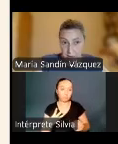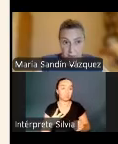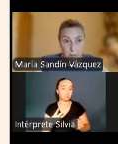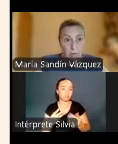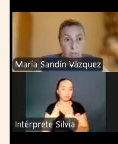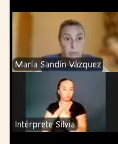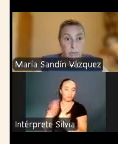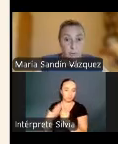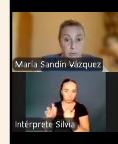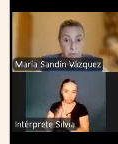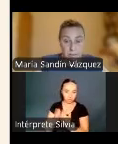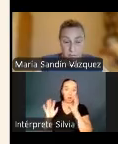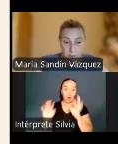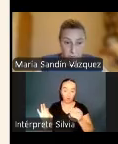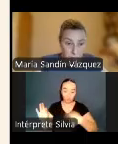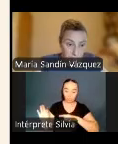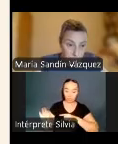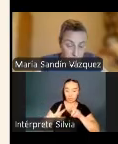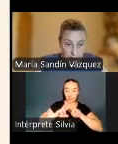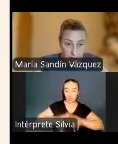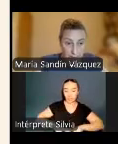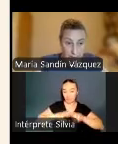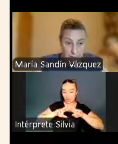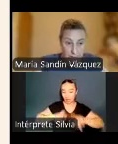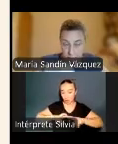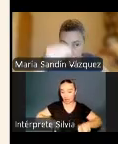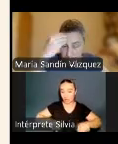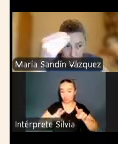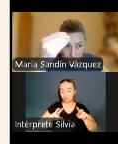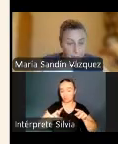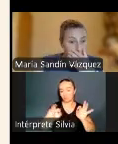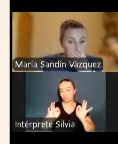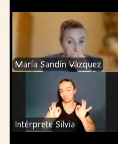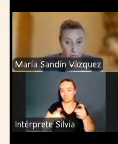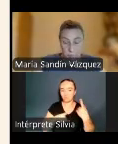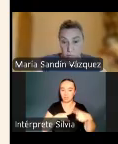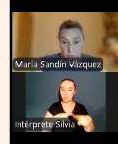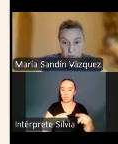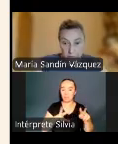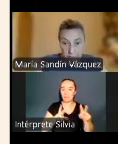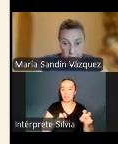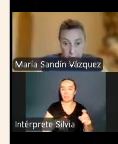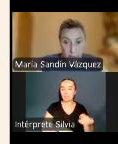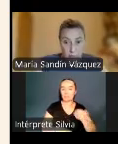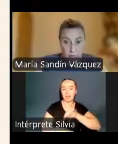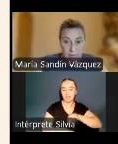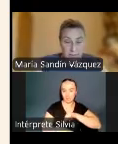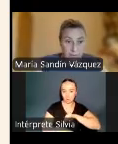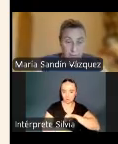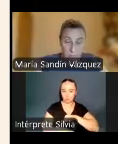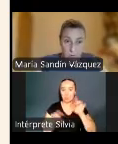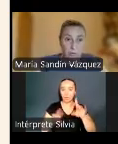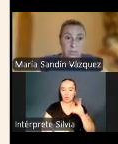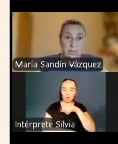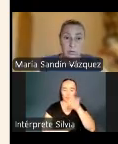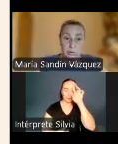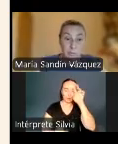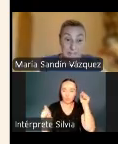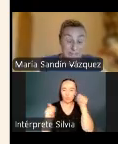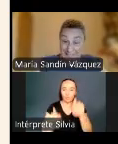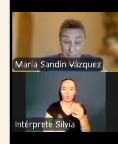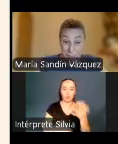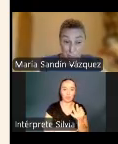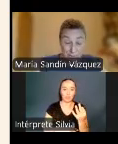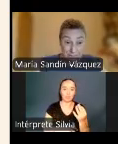como investigadora, los aspectos éticos los tenemos como uno de nuestros focos, el no extractivismo. O sea,